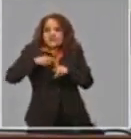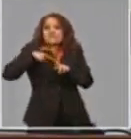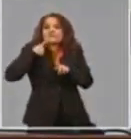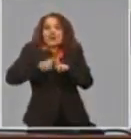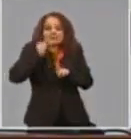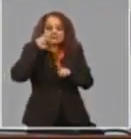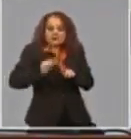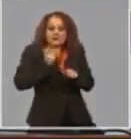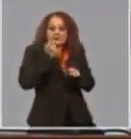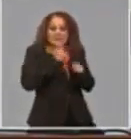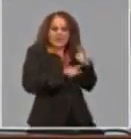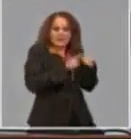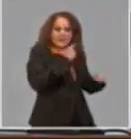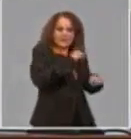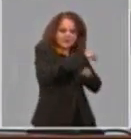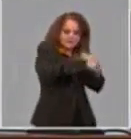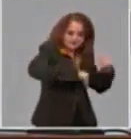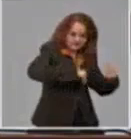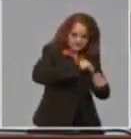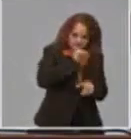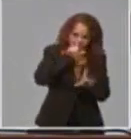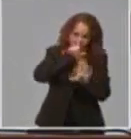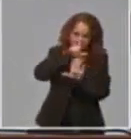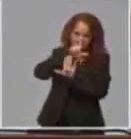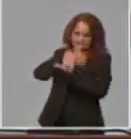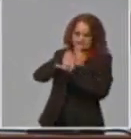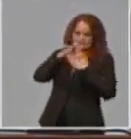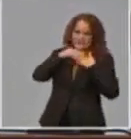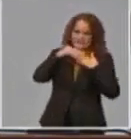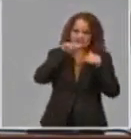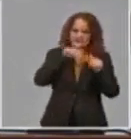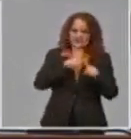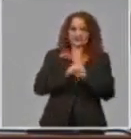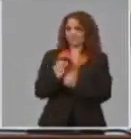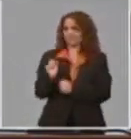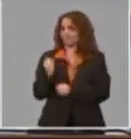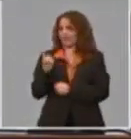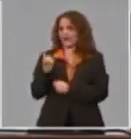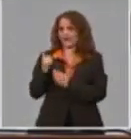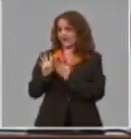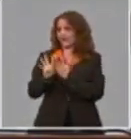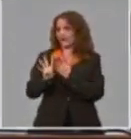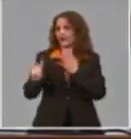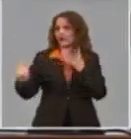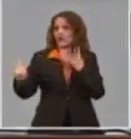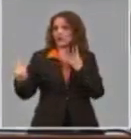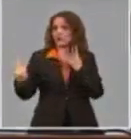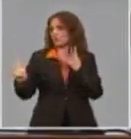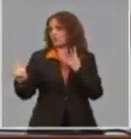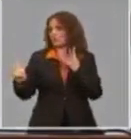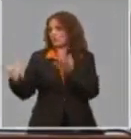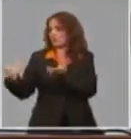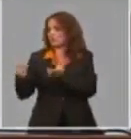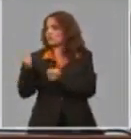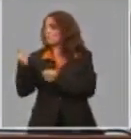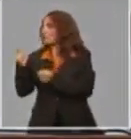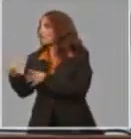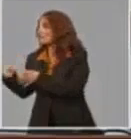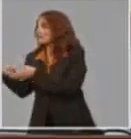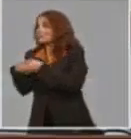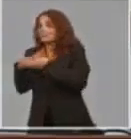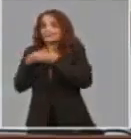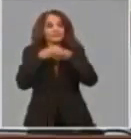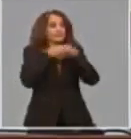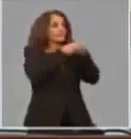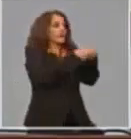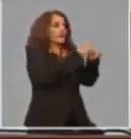divisas. El colero solo por sí solo no hará. El colero solo existe porque le está suministrando y está apoyando la actividad de